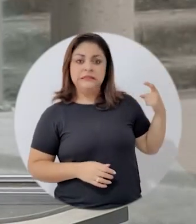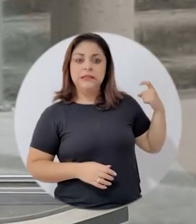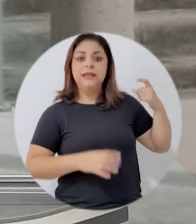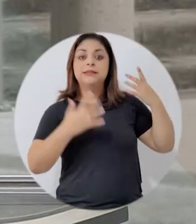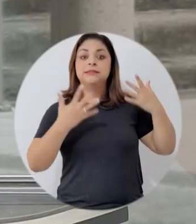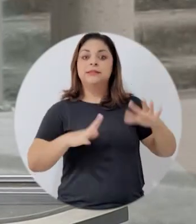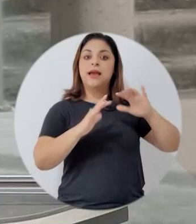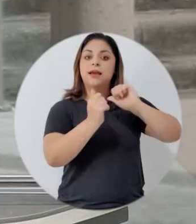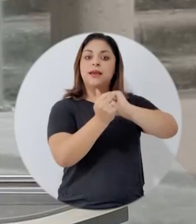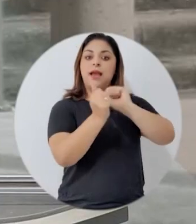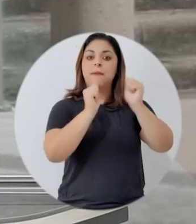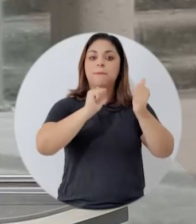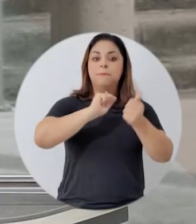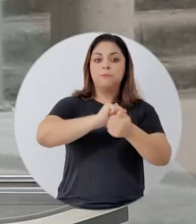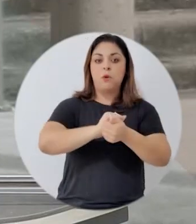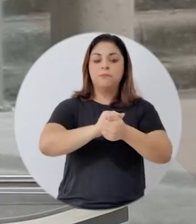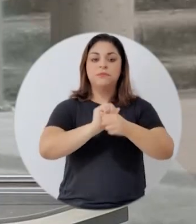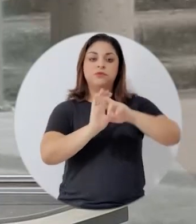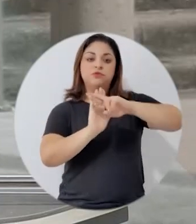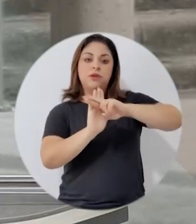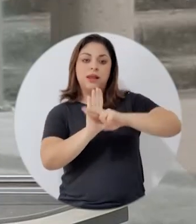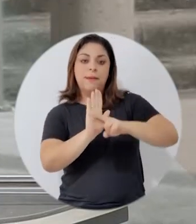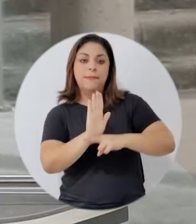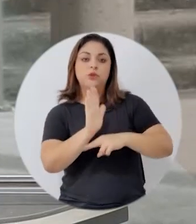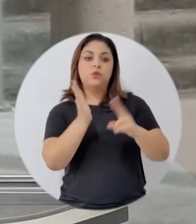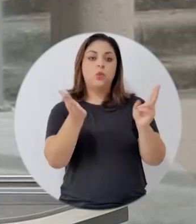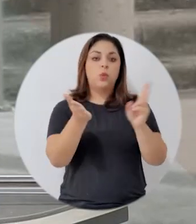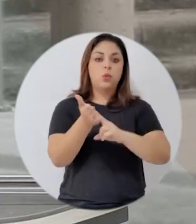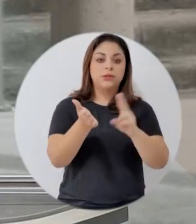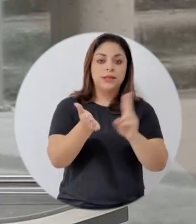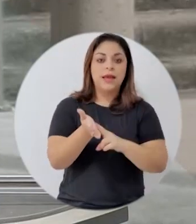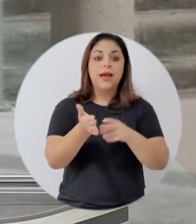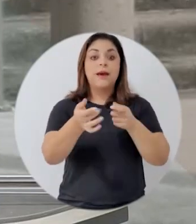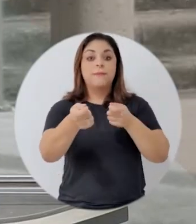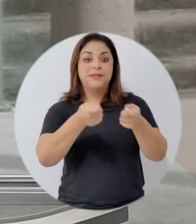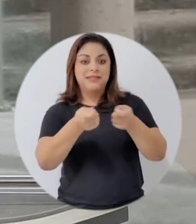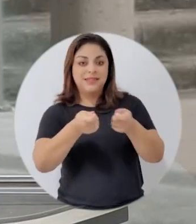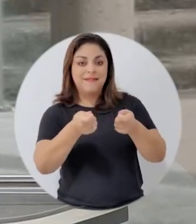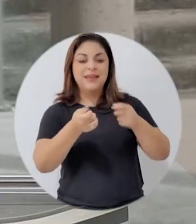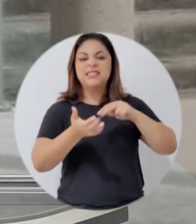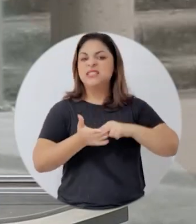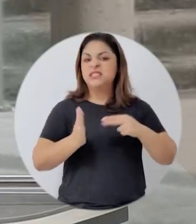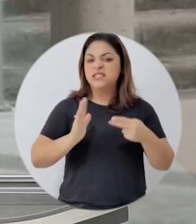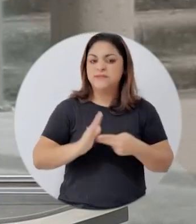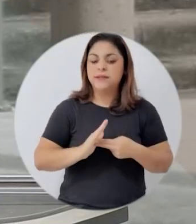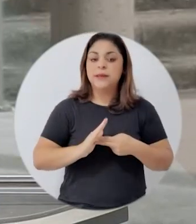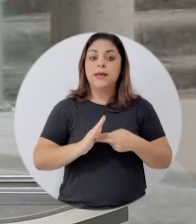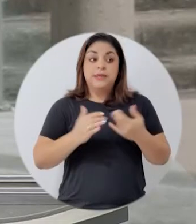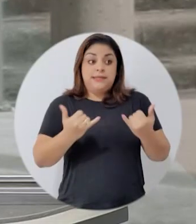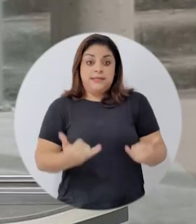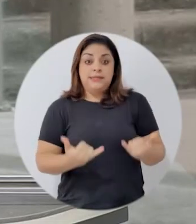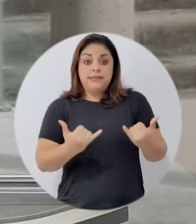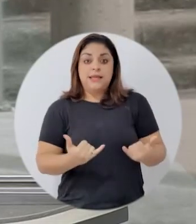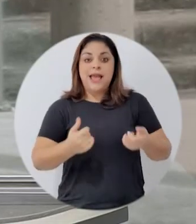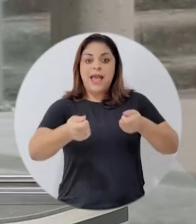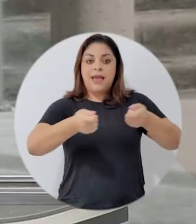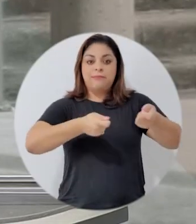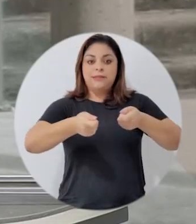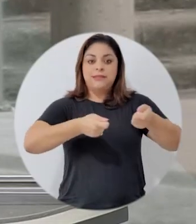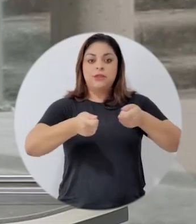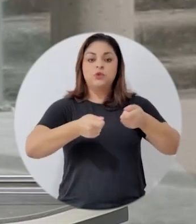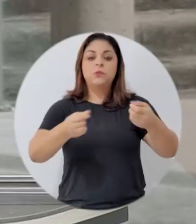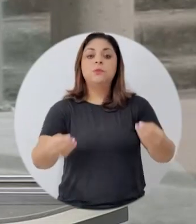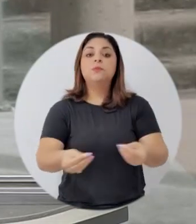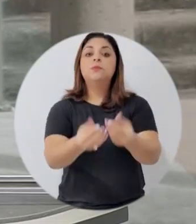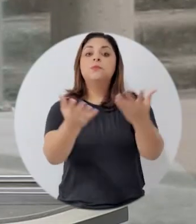recientemente cambió el reglamento y la ley de contratación administrativa. Entonces ya la administración pública puede tener